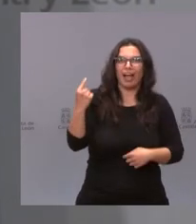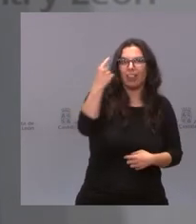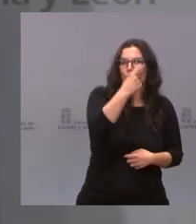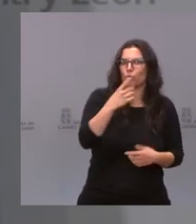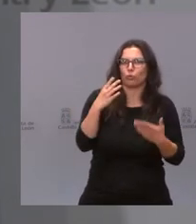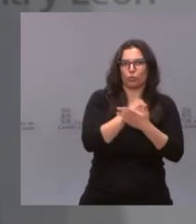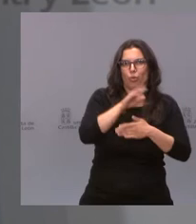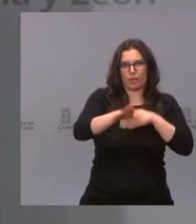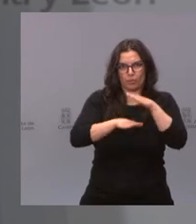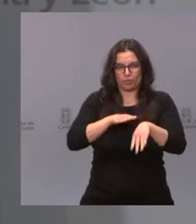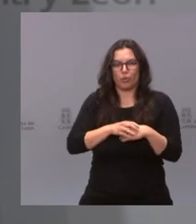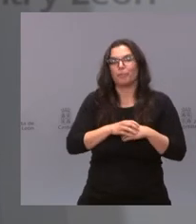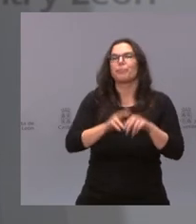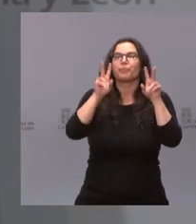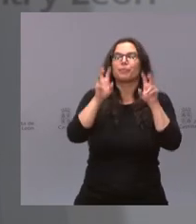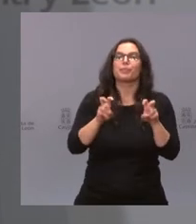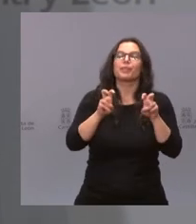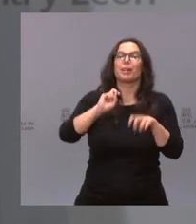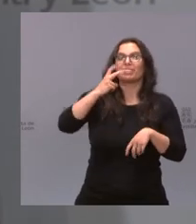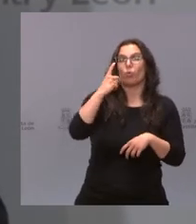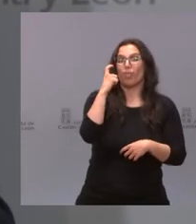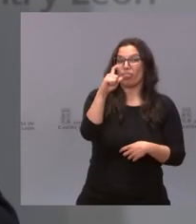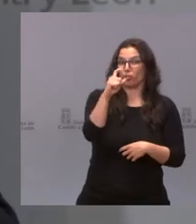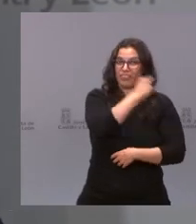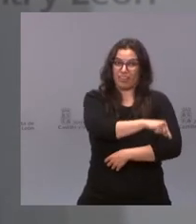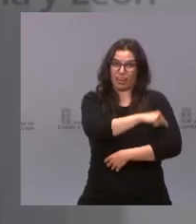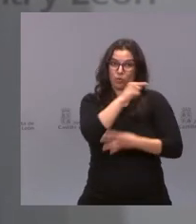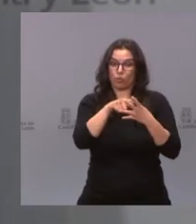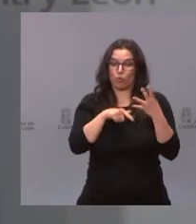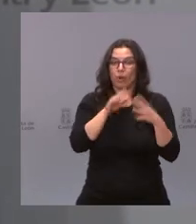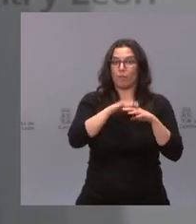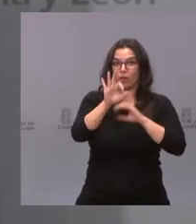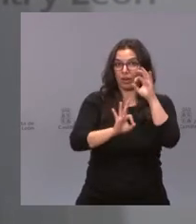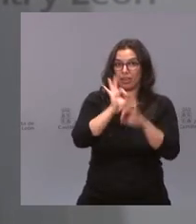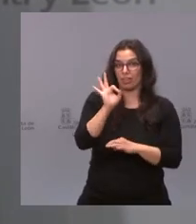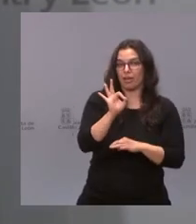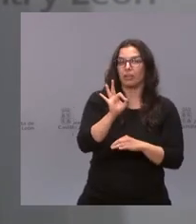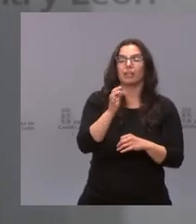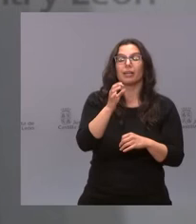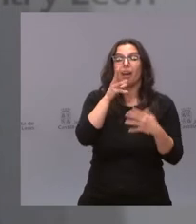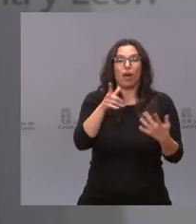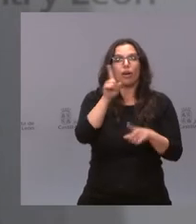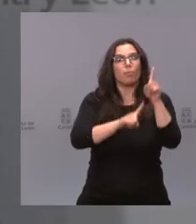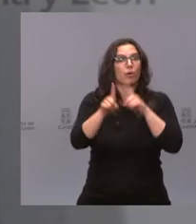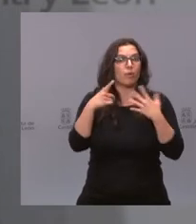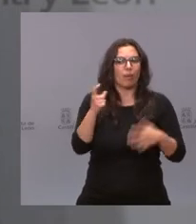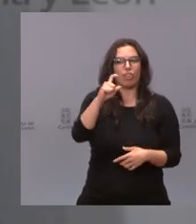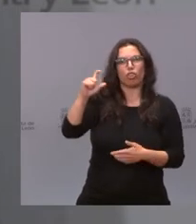la dificultad logística de la segunda dosis. Mire, si nosotros tenemos ahora un problema de escasez de